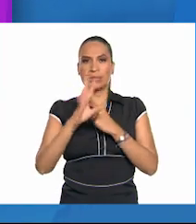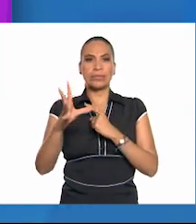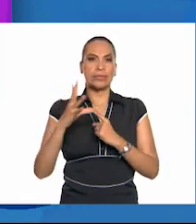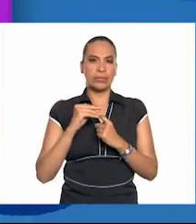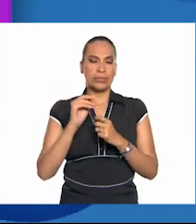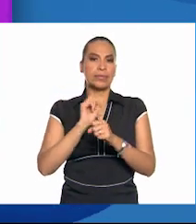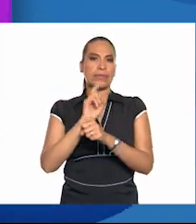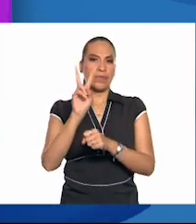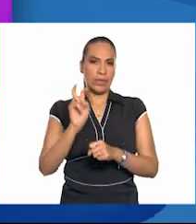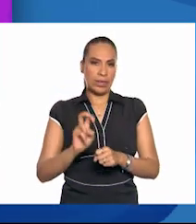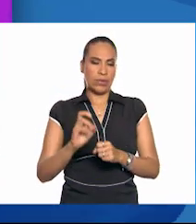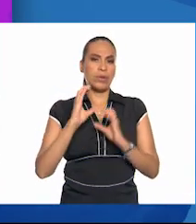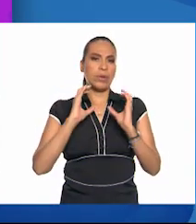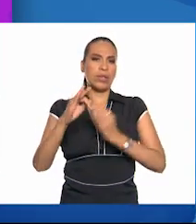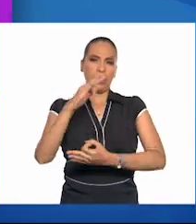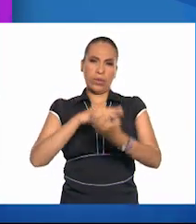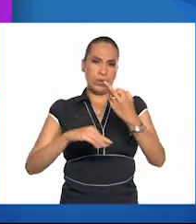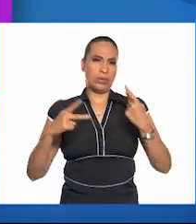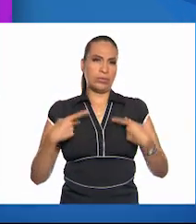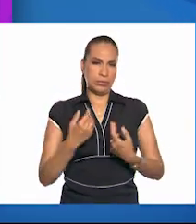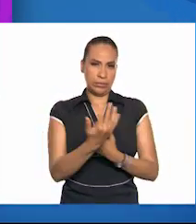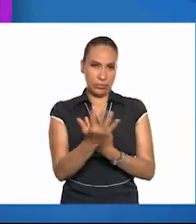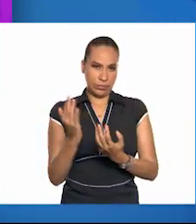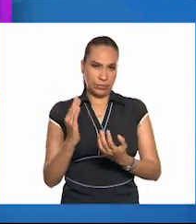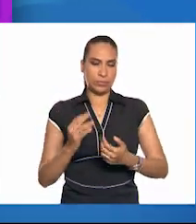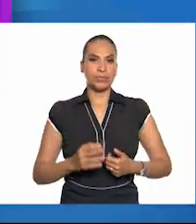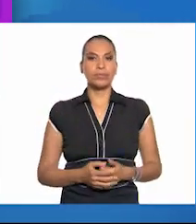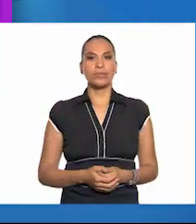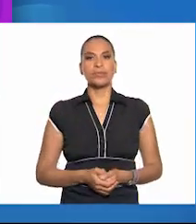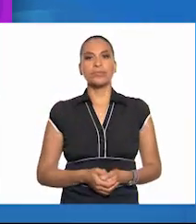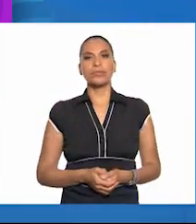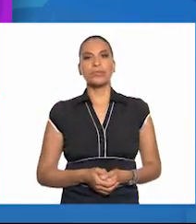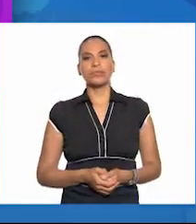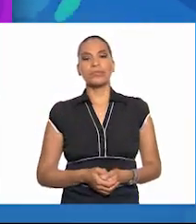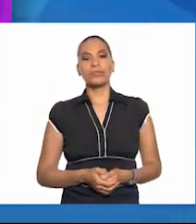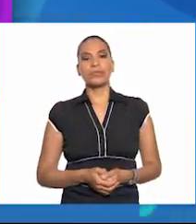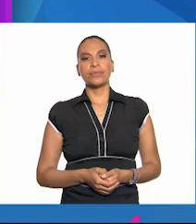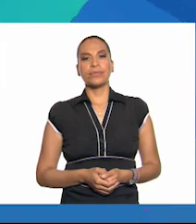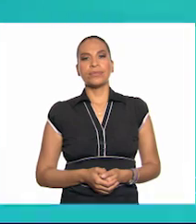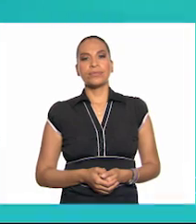virus, cuidándonos los unos a los otros.